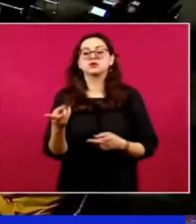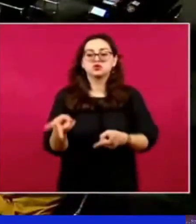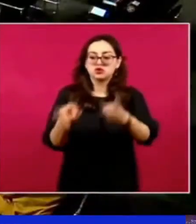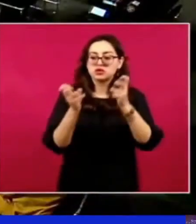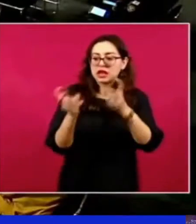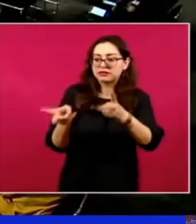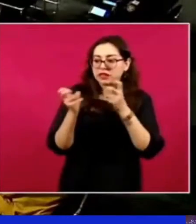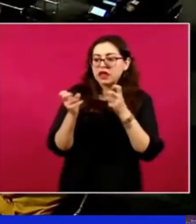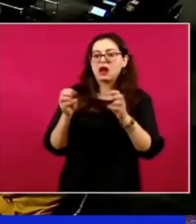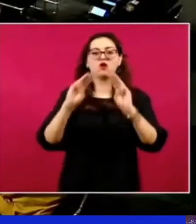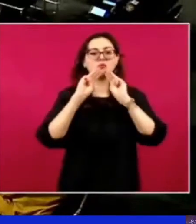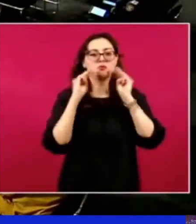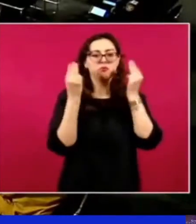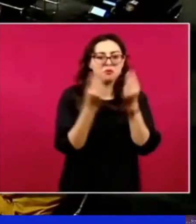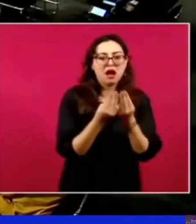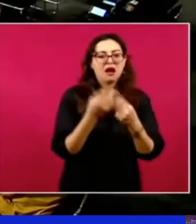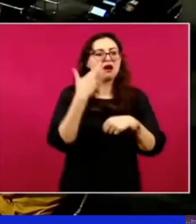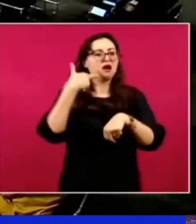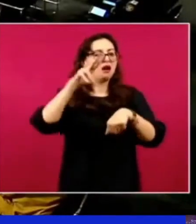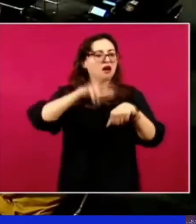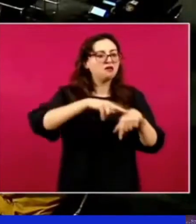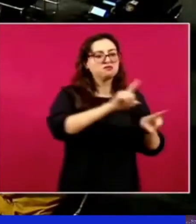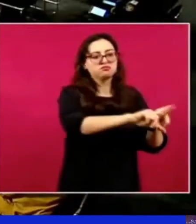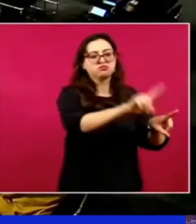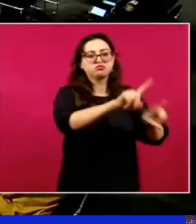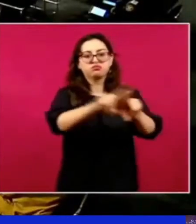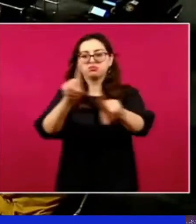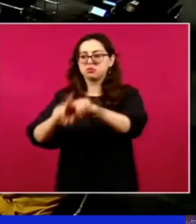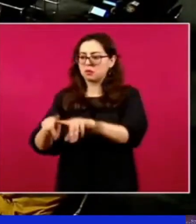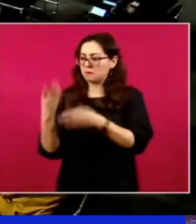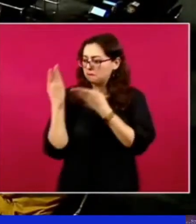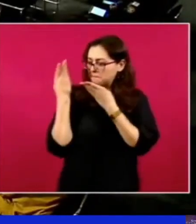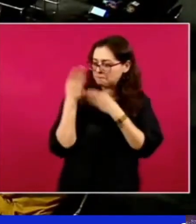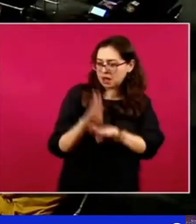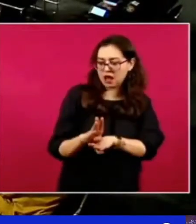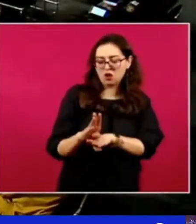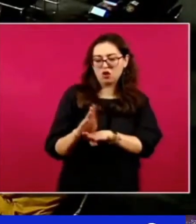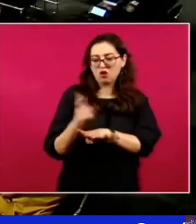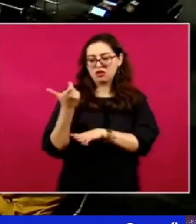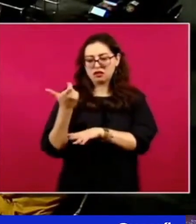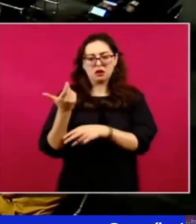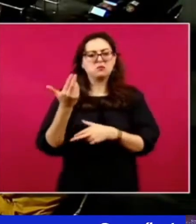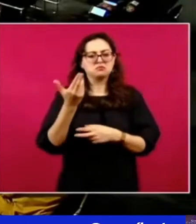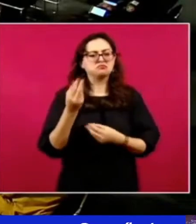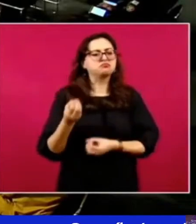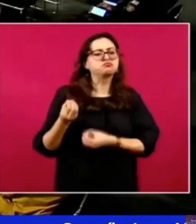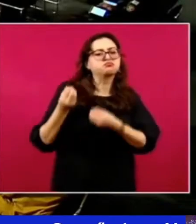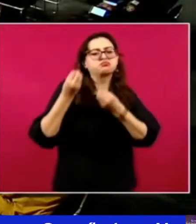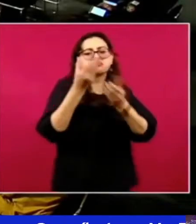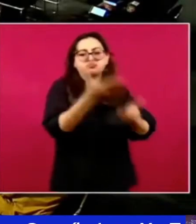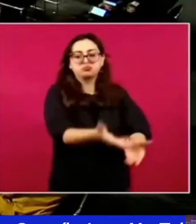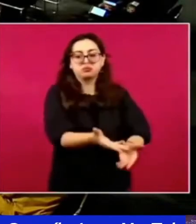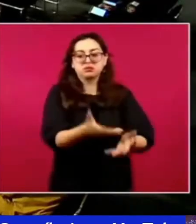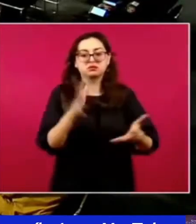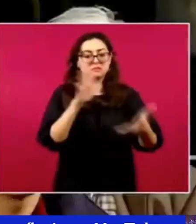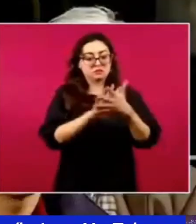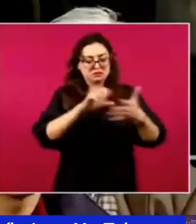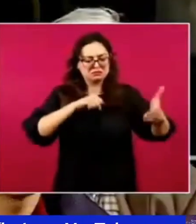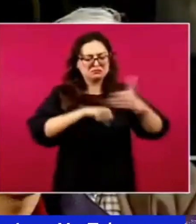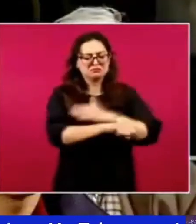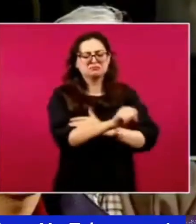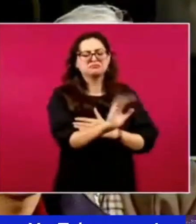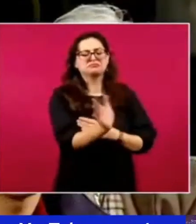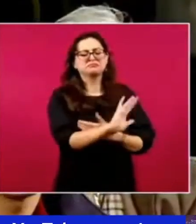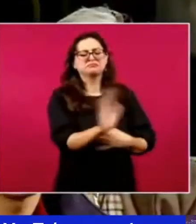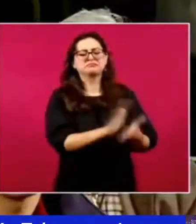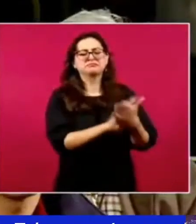delincuentes de cuello blanco se les está dejando en la calle, a pesar de todo el trabajo que ha costado, pues meterlos en en la cárcel. Todos sabemos que